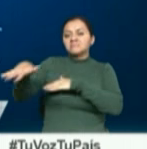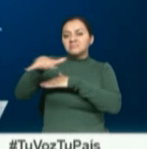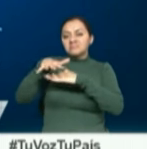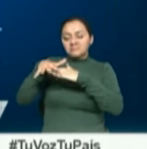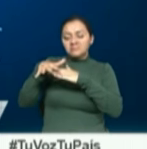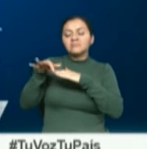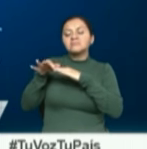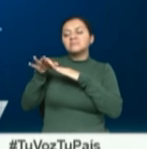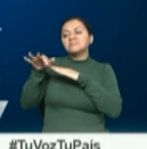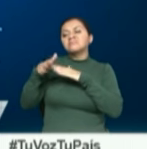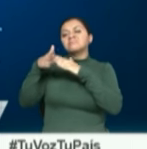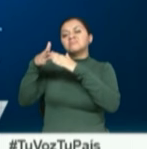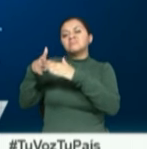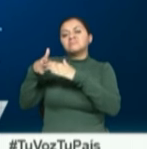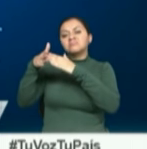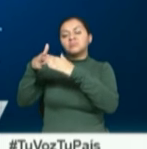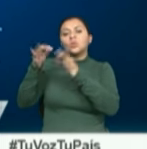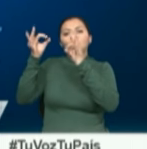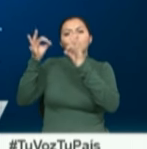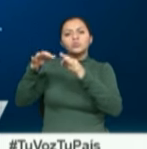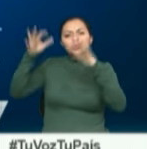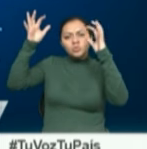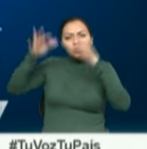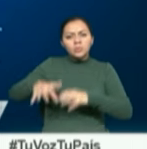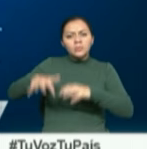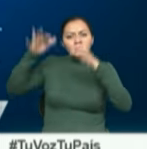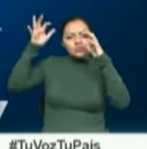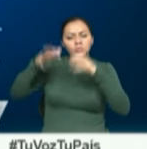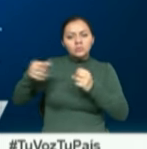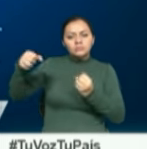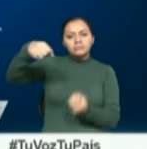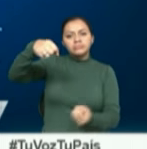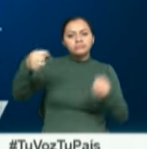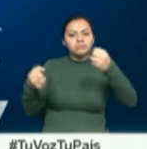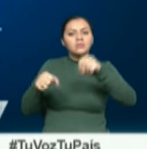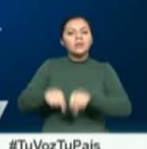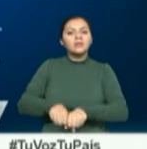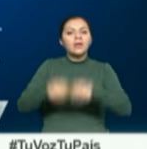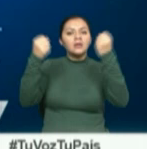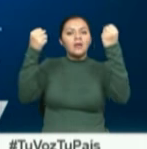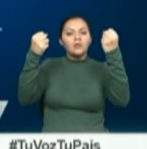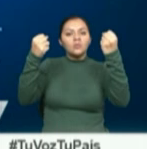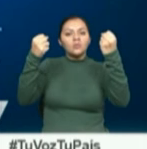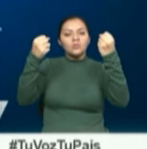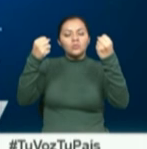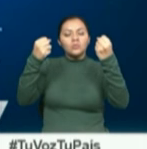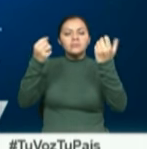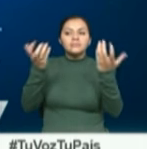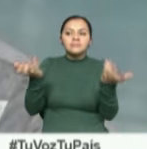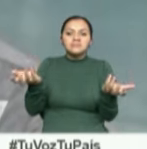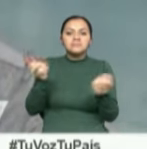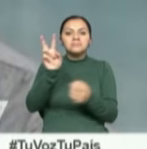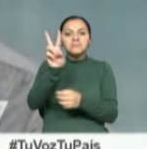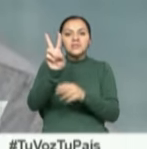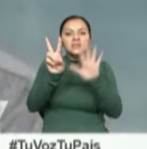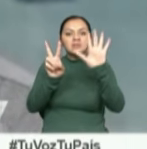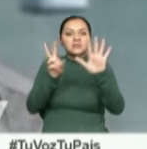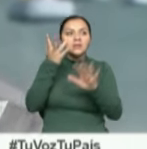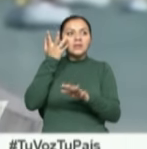isla norte del país, cuando una tormenta dañó uno de los dos timones de la embarcación, dejándola a merced de la corriente durante 27